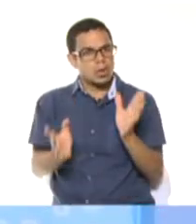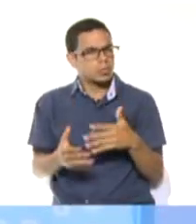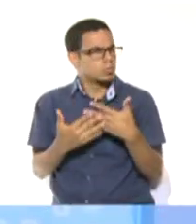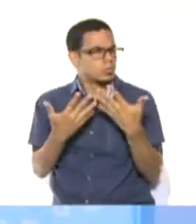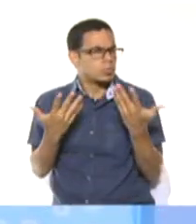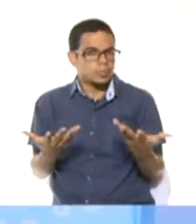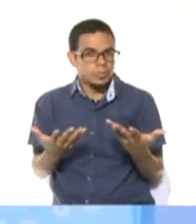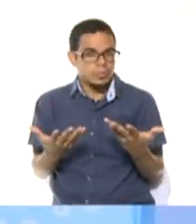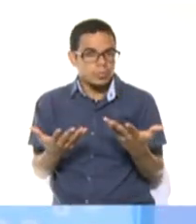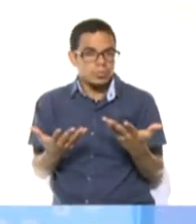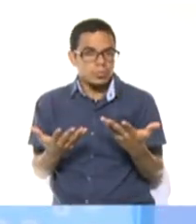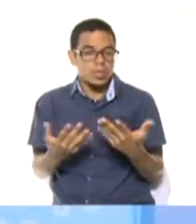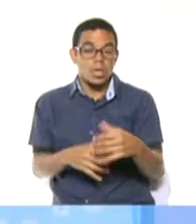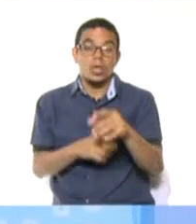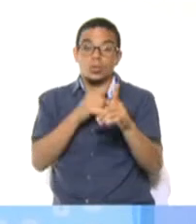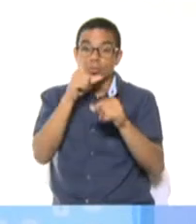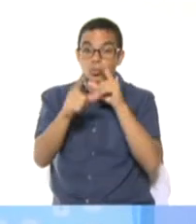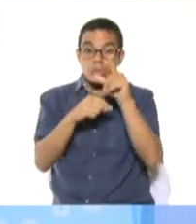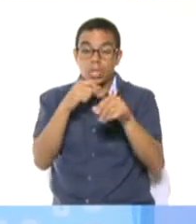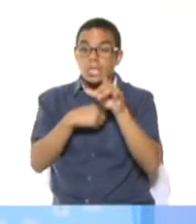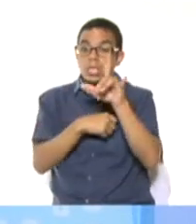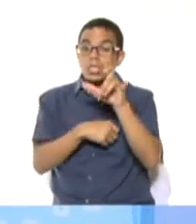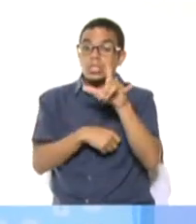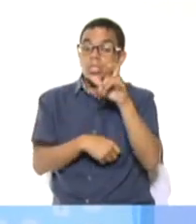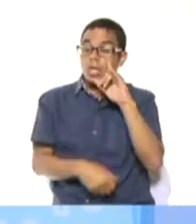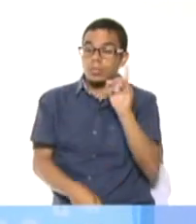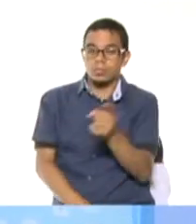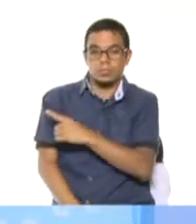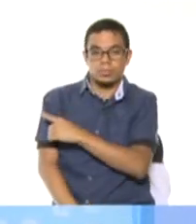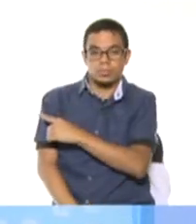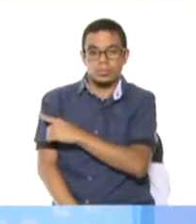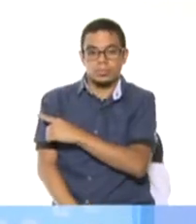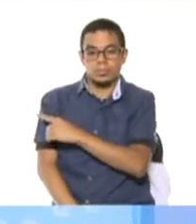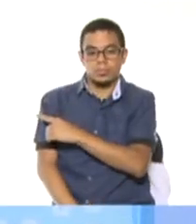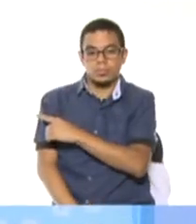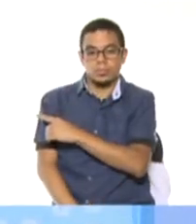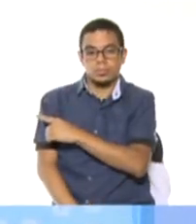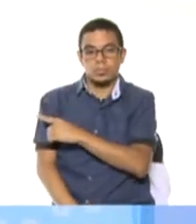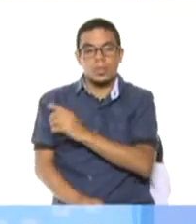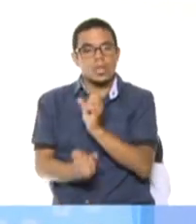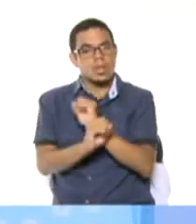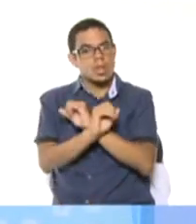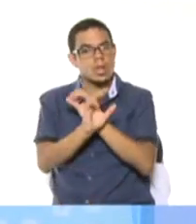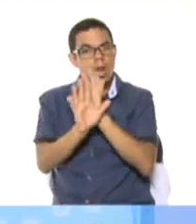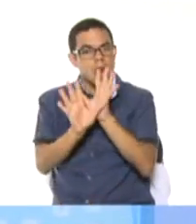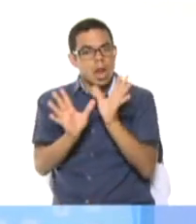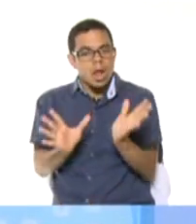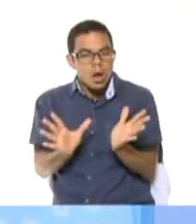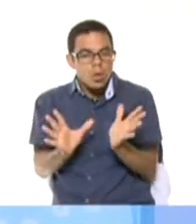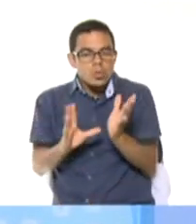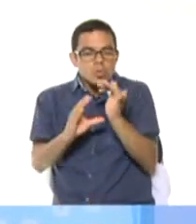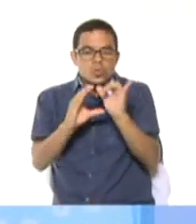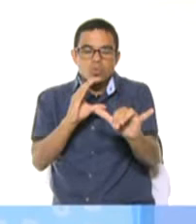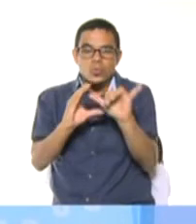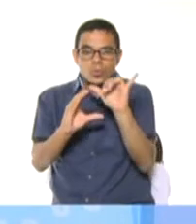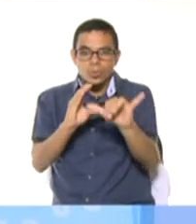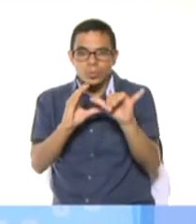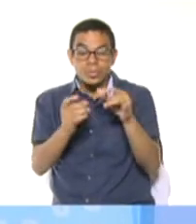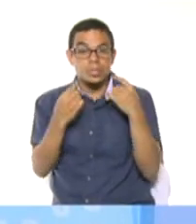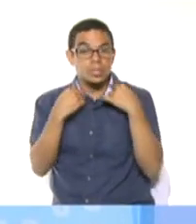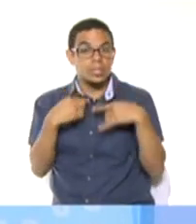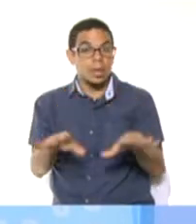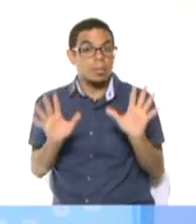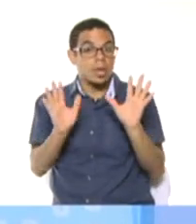seguirnos a través de nuestra cuenta en Twitter e Instagram como Cada Familia Una Escuela. Y por supuesto, nuestro canal de YouTube,